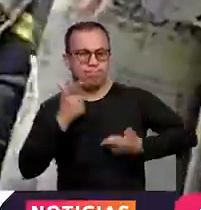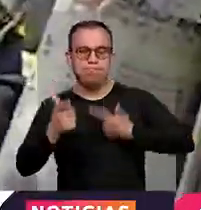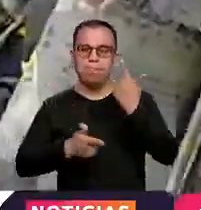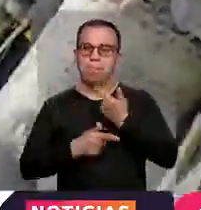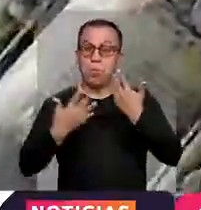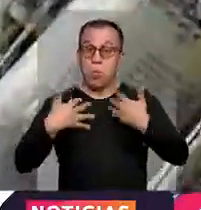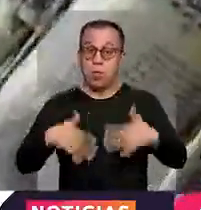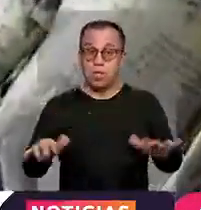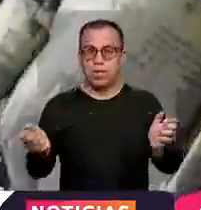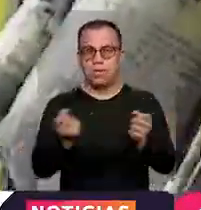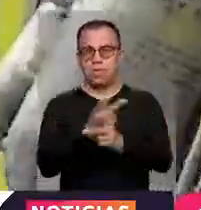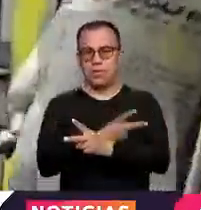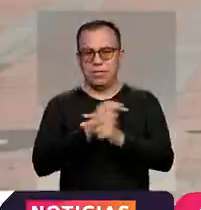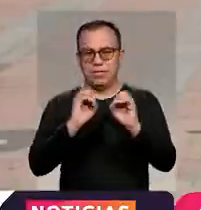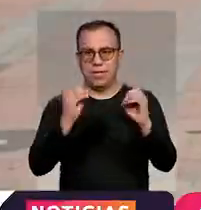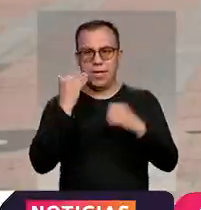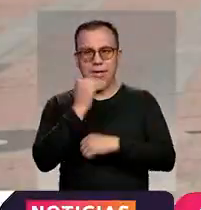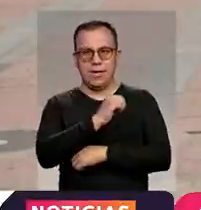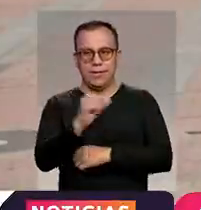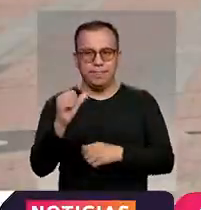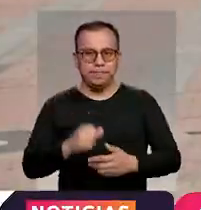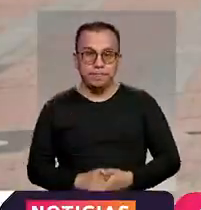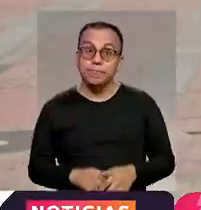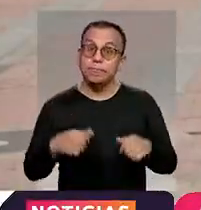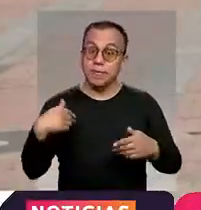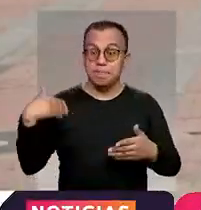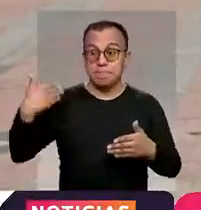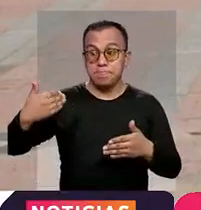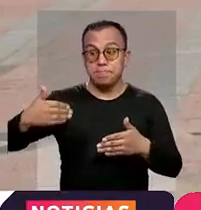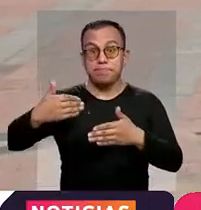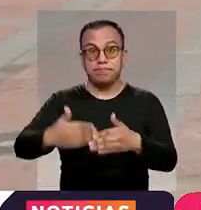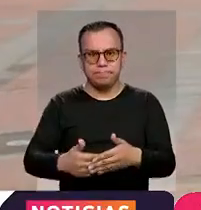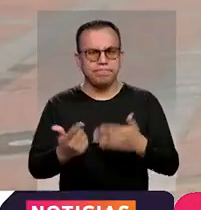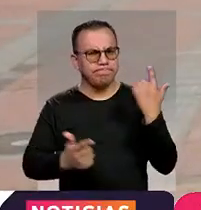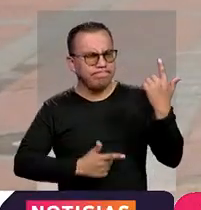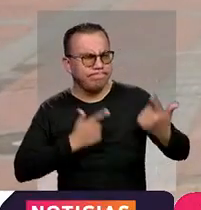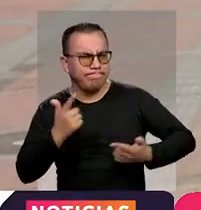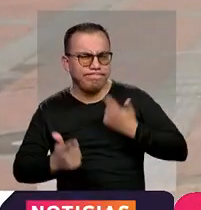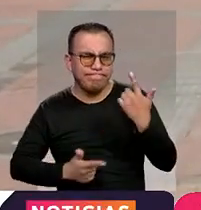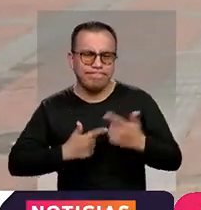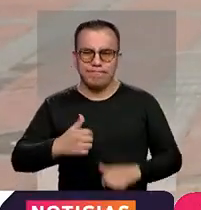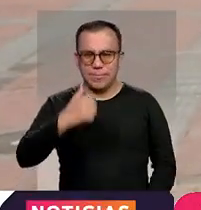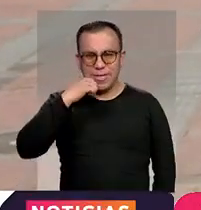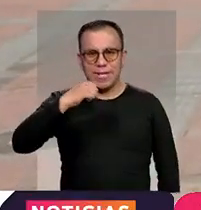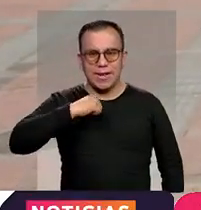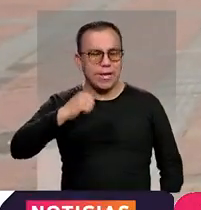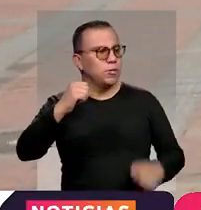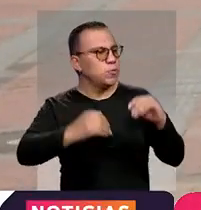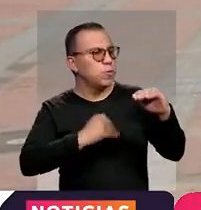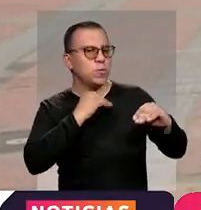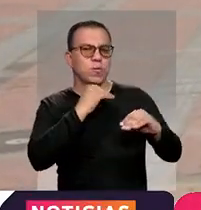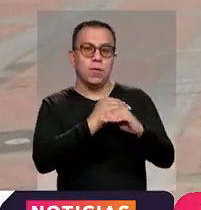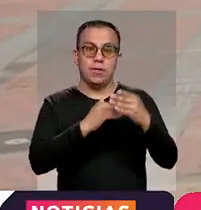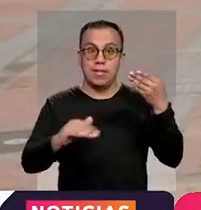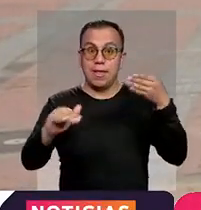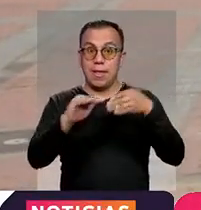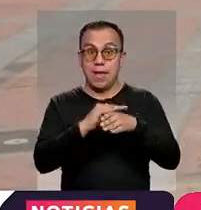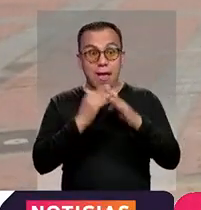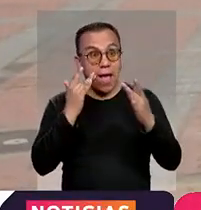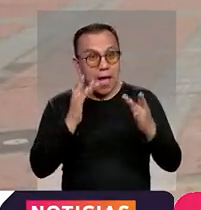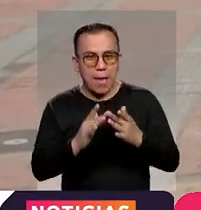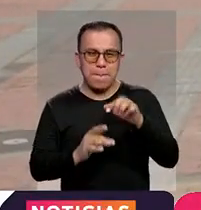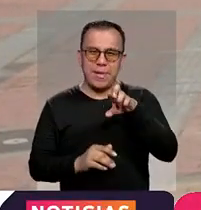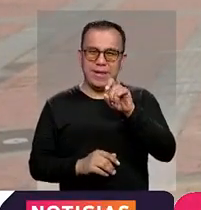todo tipo de violencia hacia la mujer. Las mujeres luchamos por nuestros derechos, por la igualdad, por el acceso